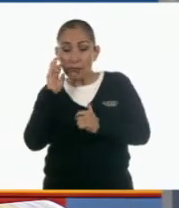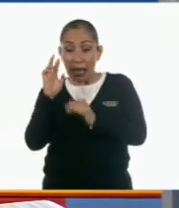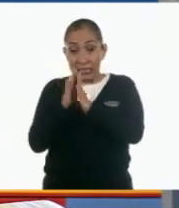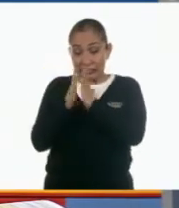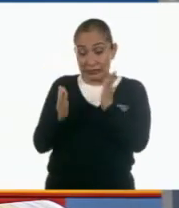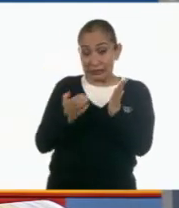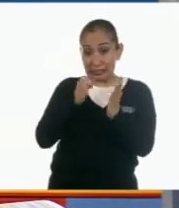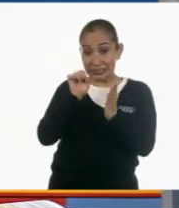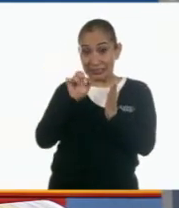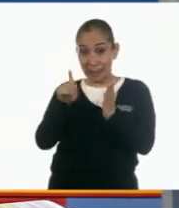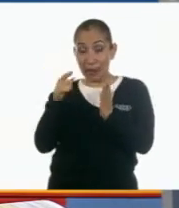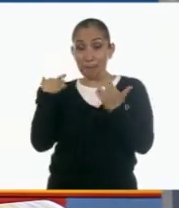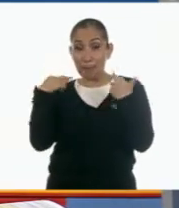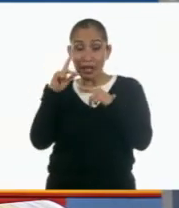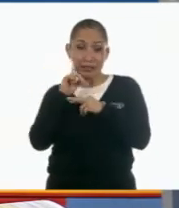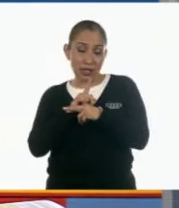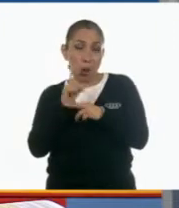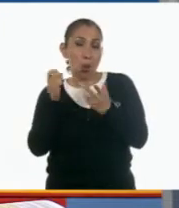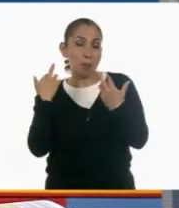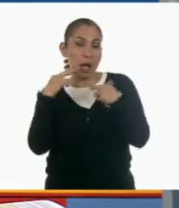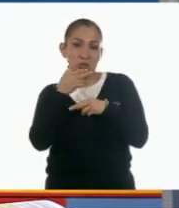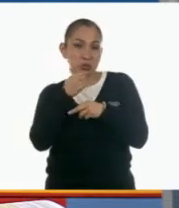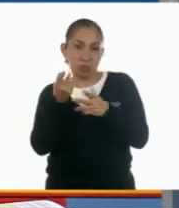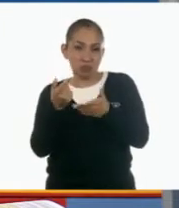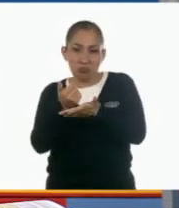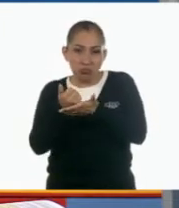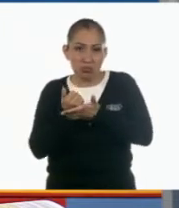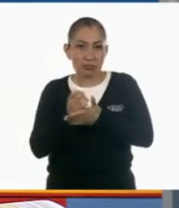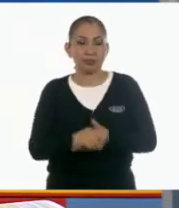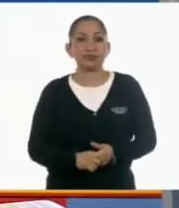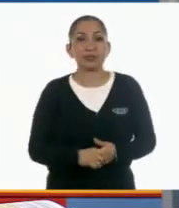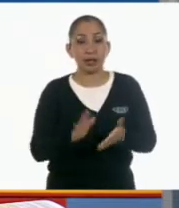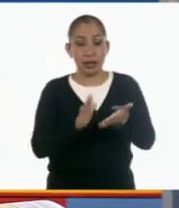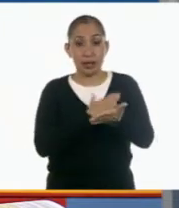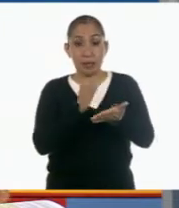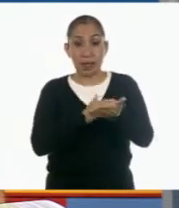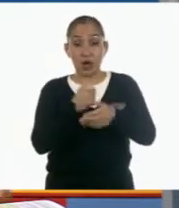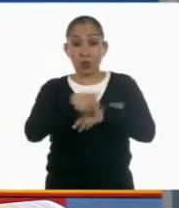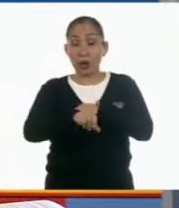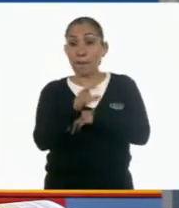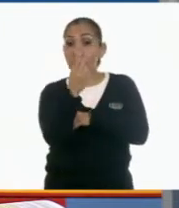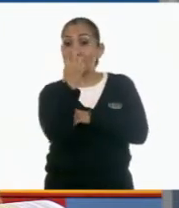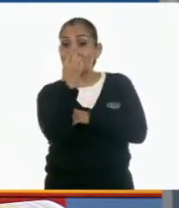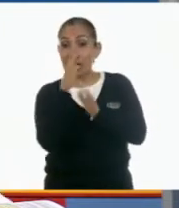libro de texto con tu maestra o tu maestro también. En la página 25 de tu libro de